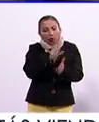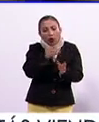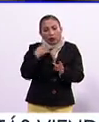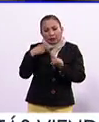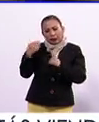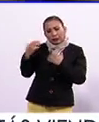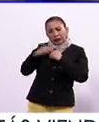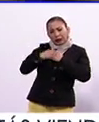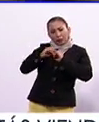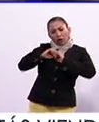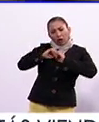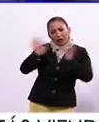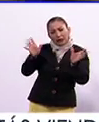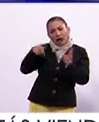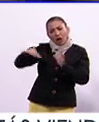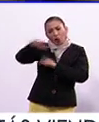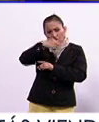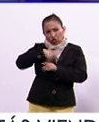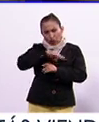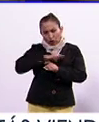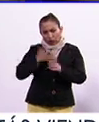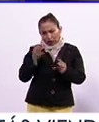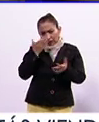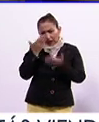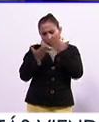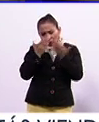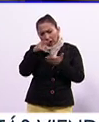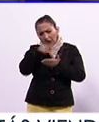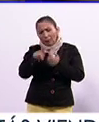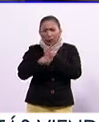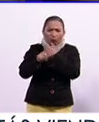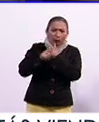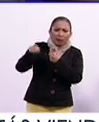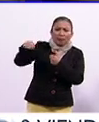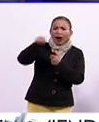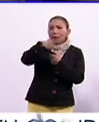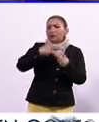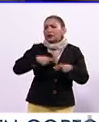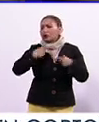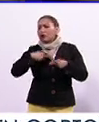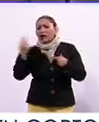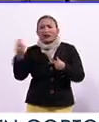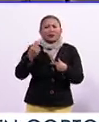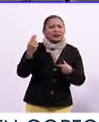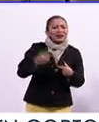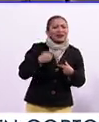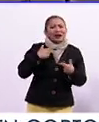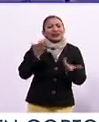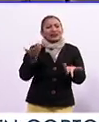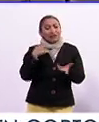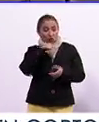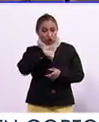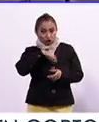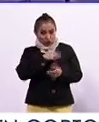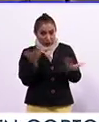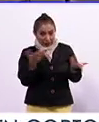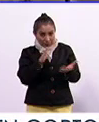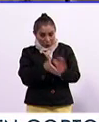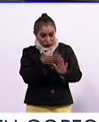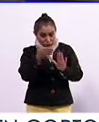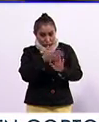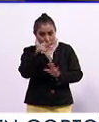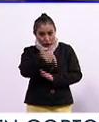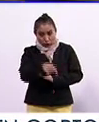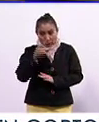Necesitamos entender en el medio en el que estamos los problemas sociales que hay y la repercusión de lo que hacemos. Y lo